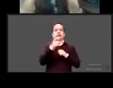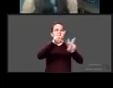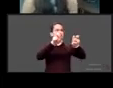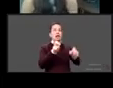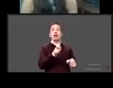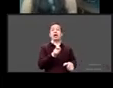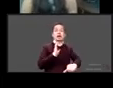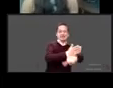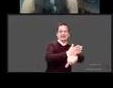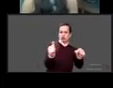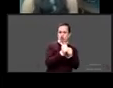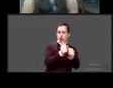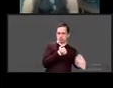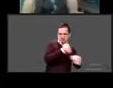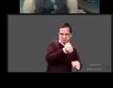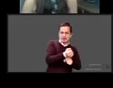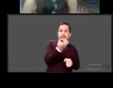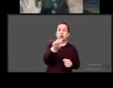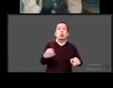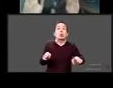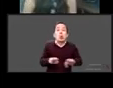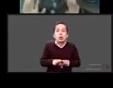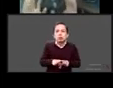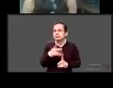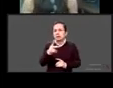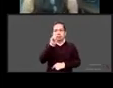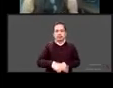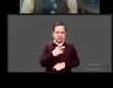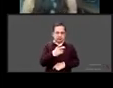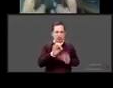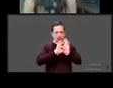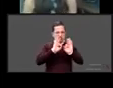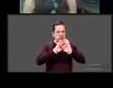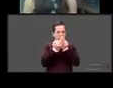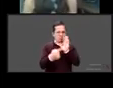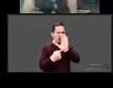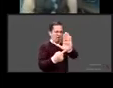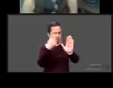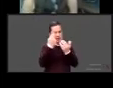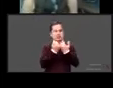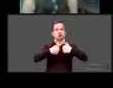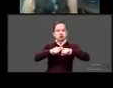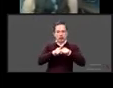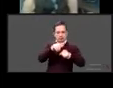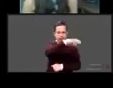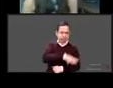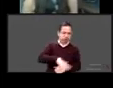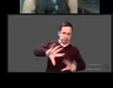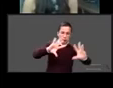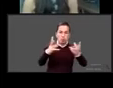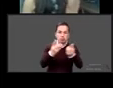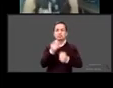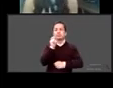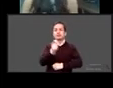pero lo que nos ayuda a este modelo socioecológico es entender que la violencia no se va a, la crianza positiva no va a